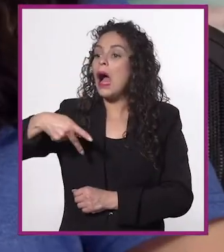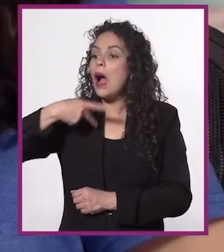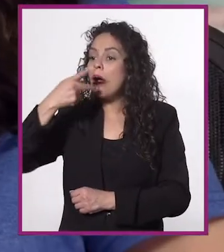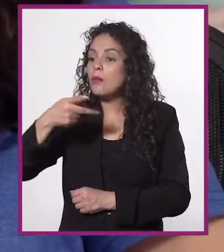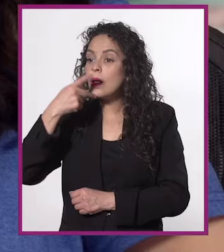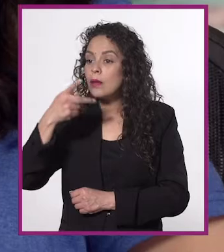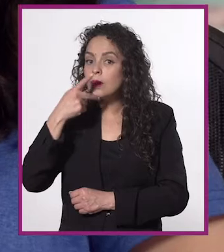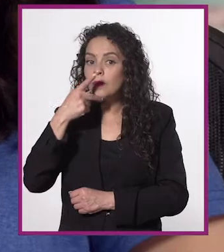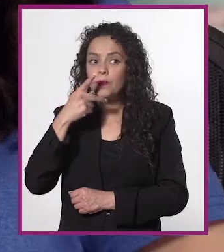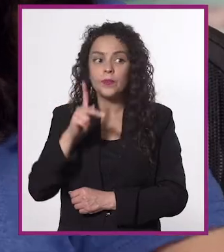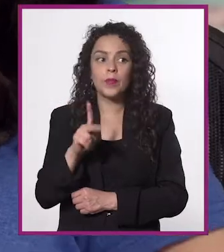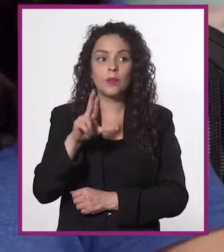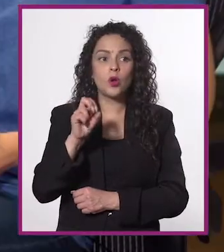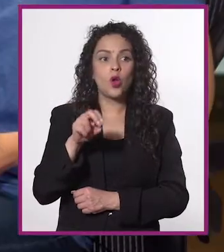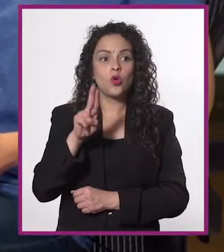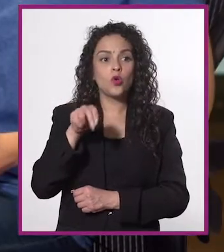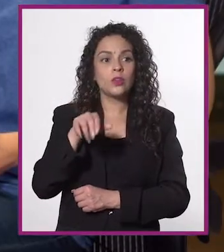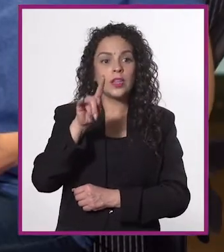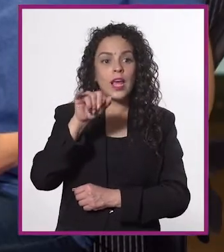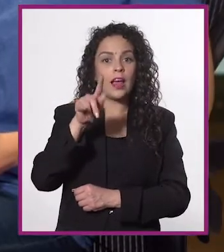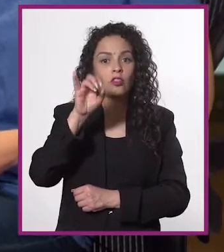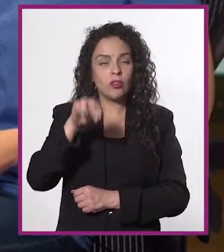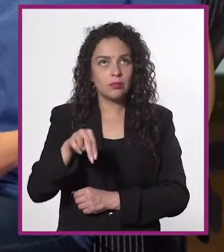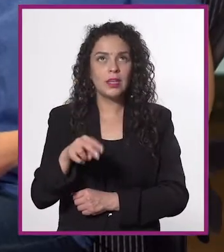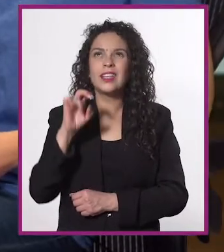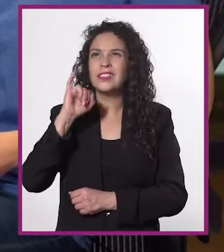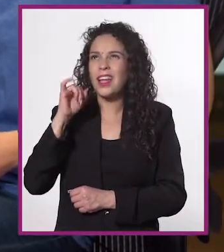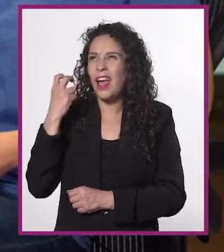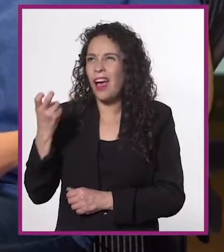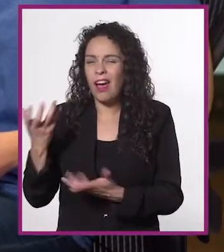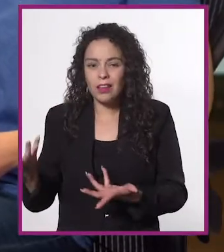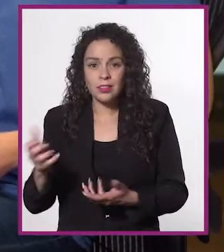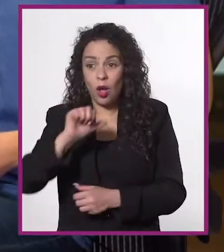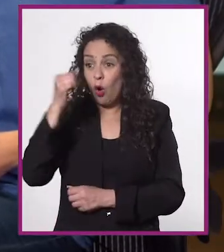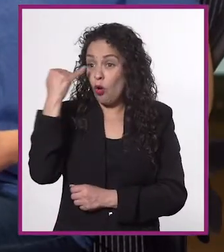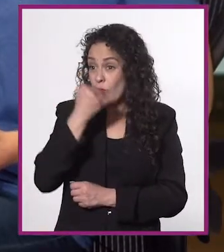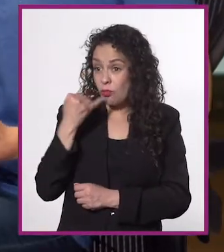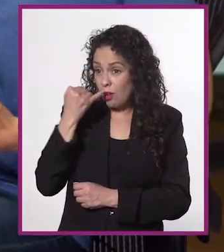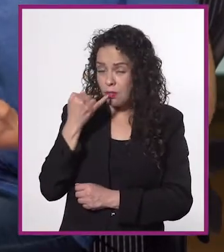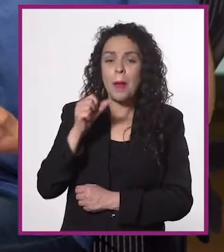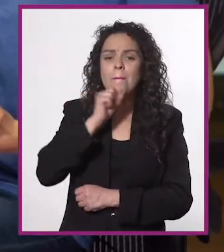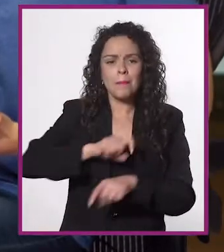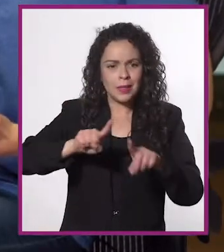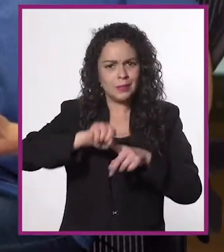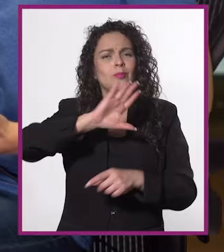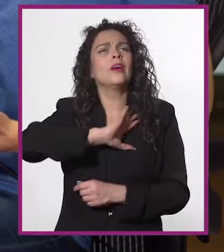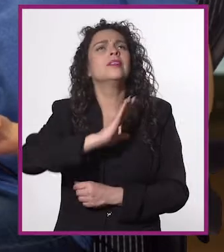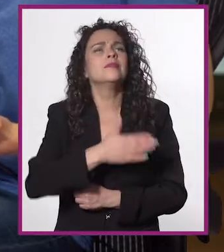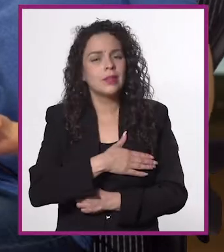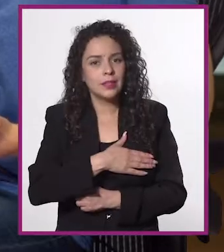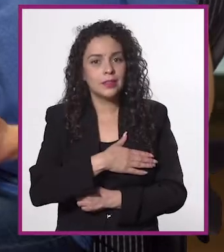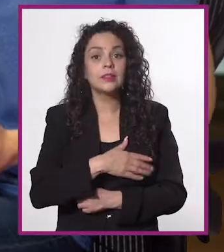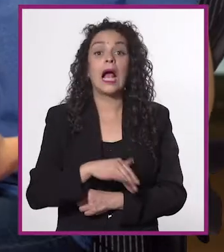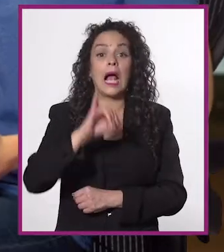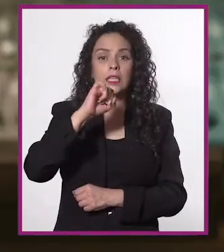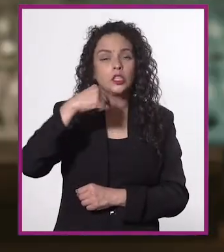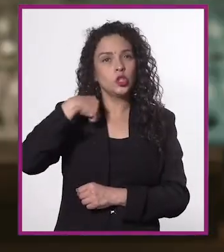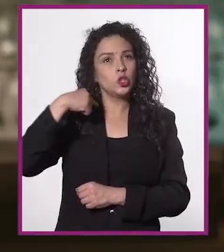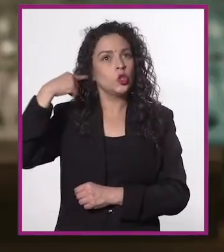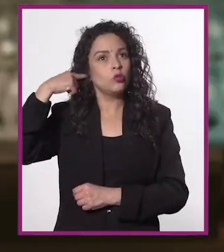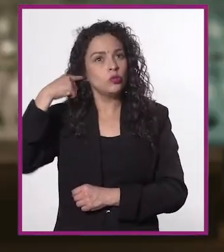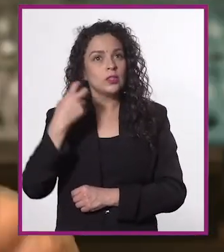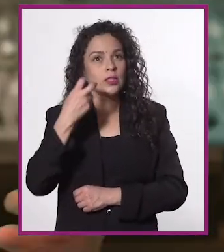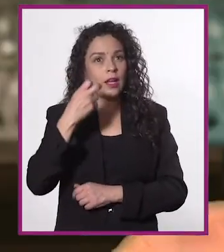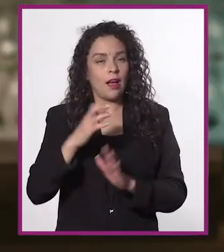auxiliar para la pronunciación. Pronunciation. Sí, eso. No solo en otro idioma, también en español. Escuché